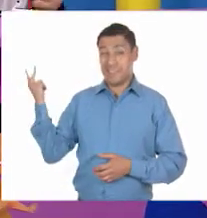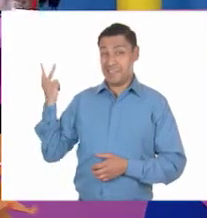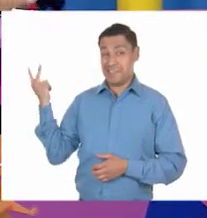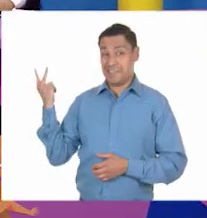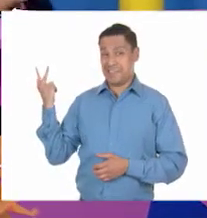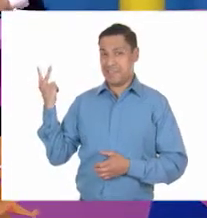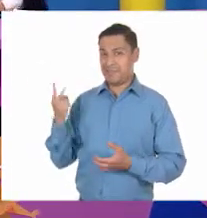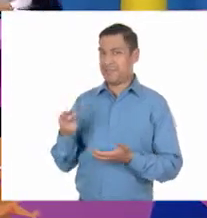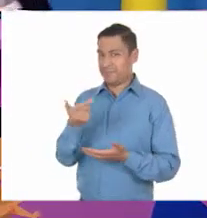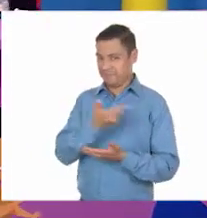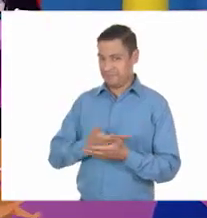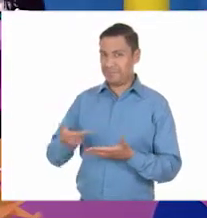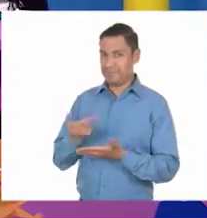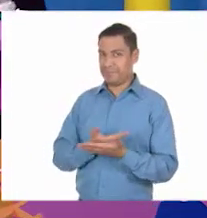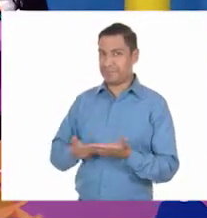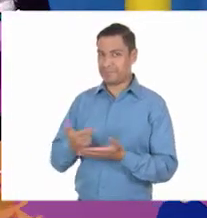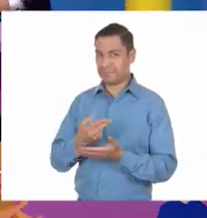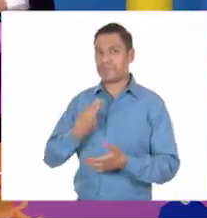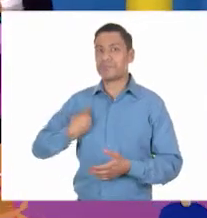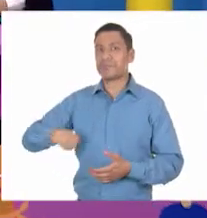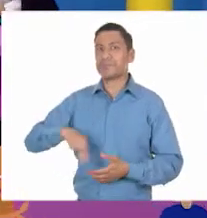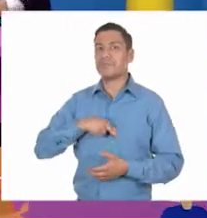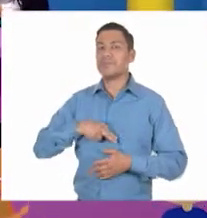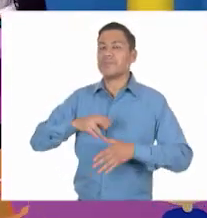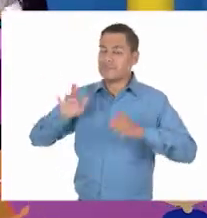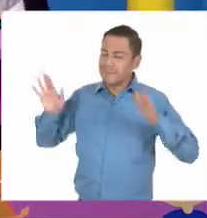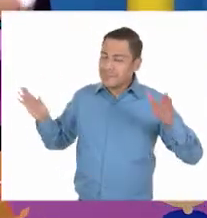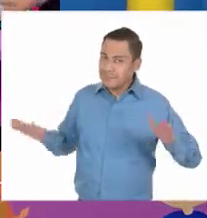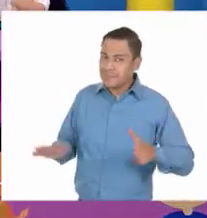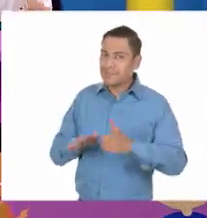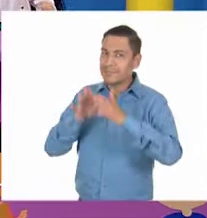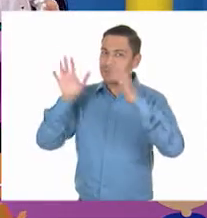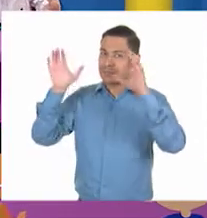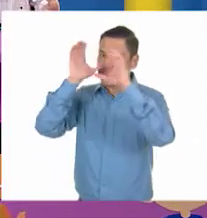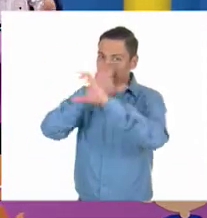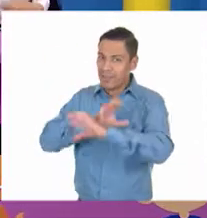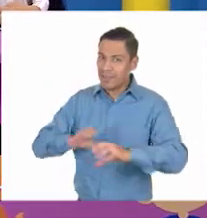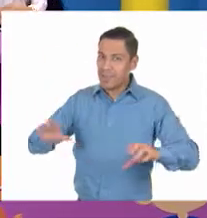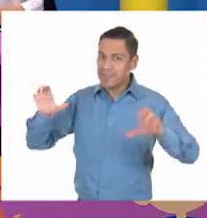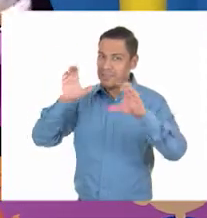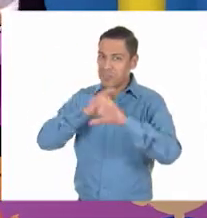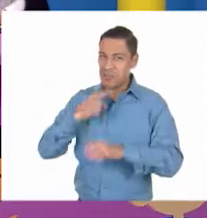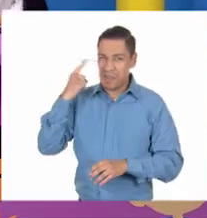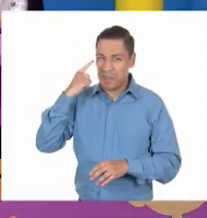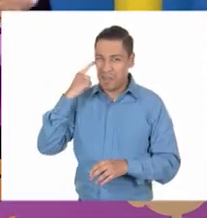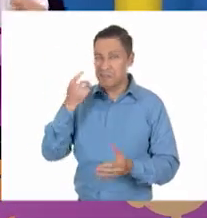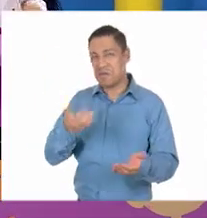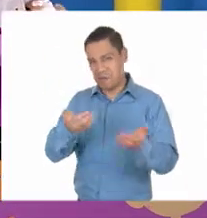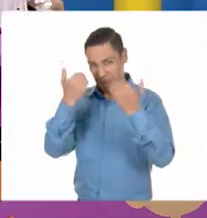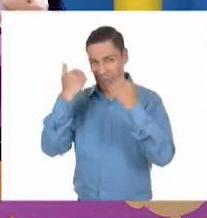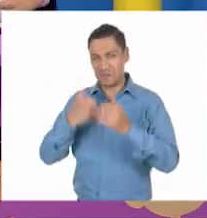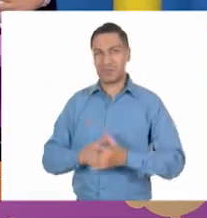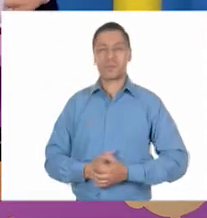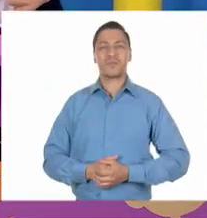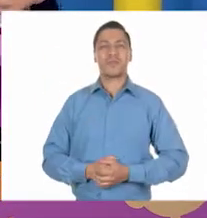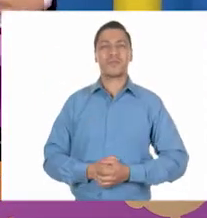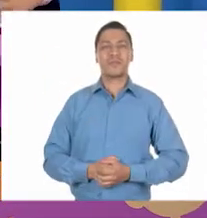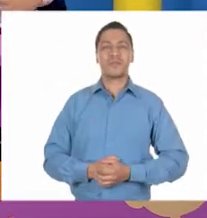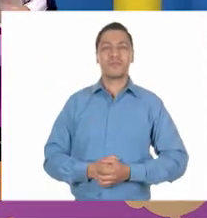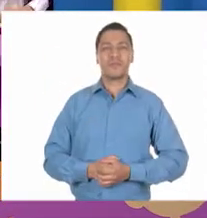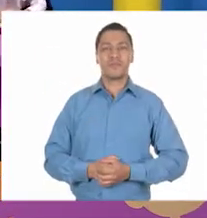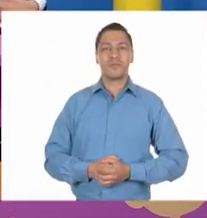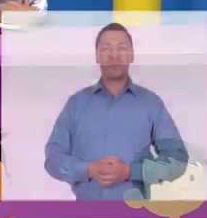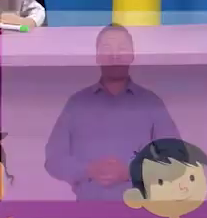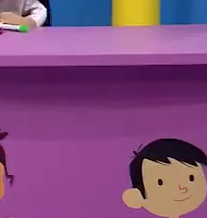su cartel, vamos a inspirarnos con una canción. Vamos a escucharla, ¿vale? Adelante. Wow, sí. Verde o